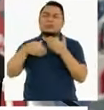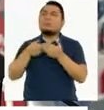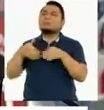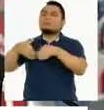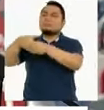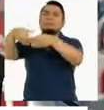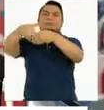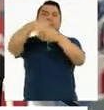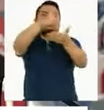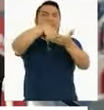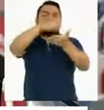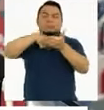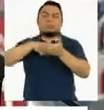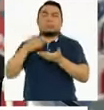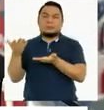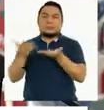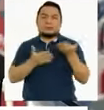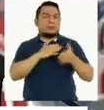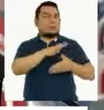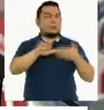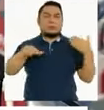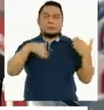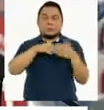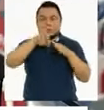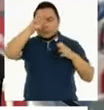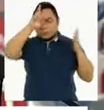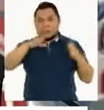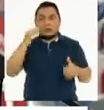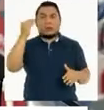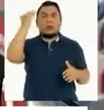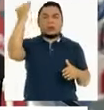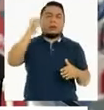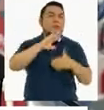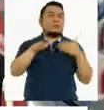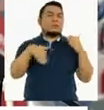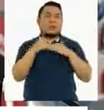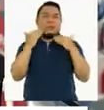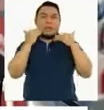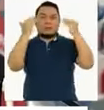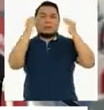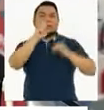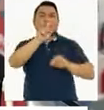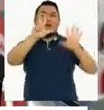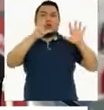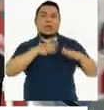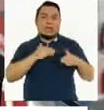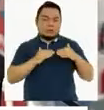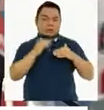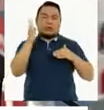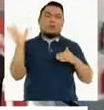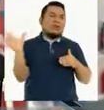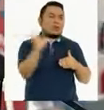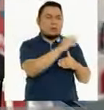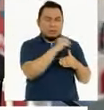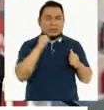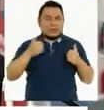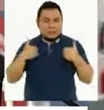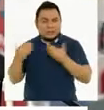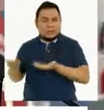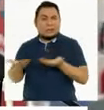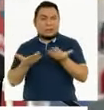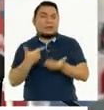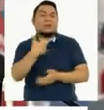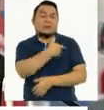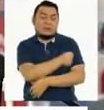que todos los peruanos adultos, todos los mayores de 18 años, tengan la disponibilidad